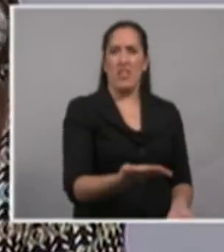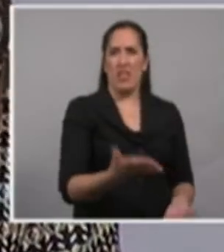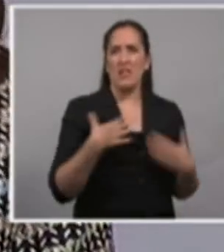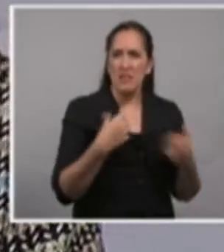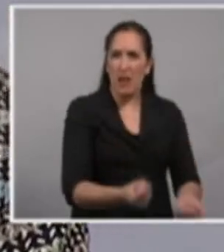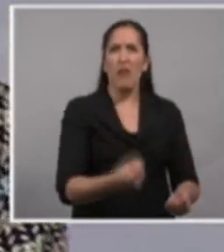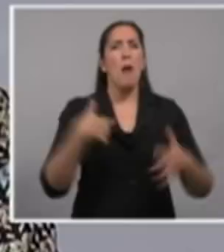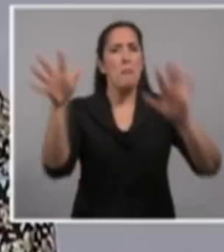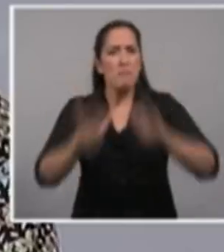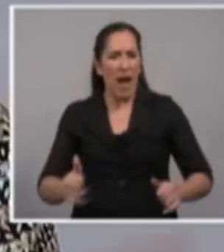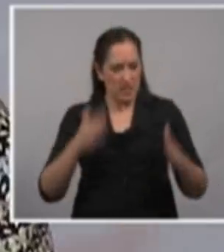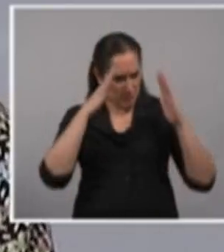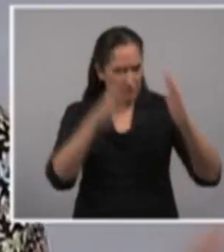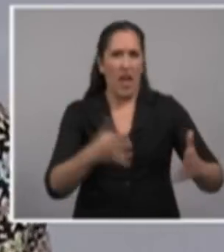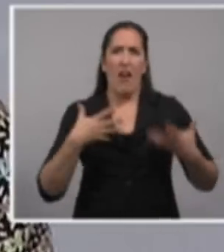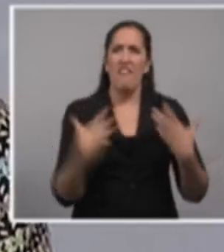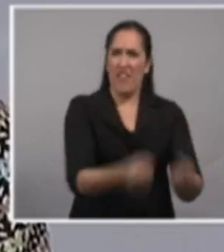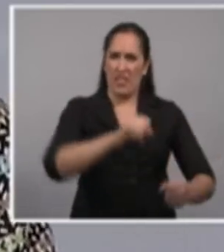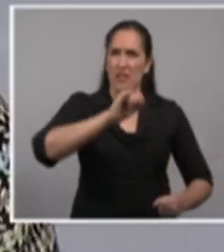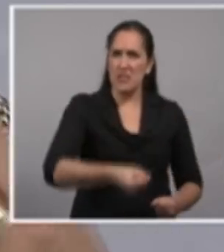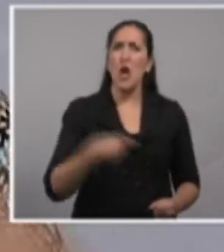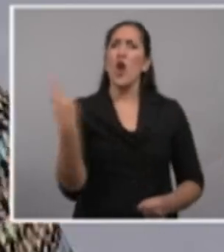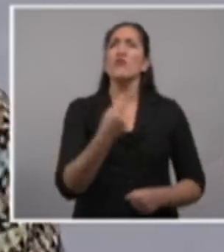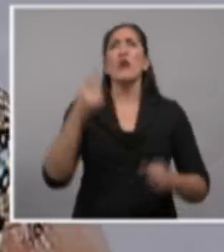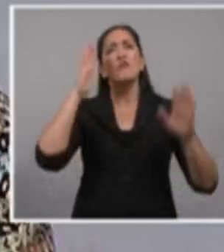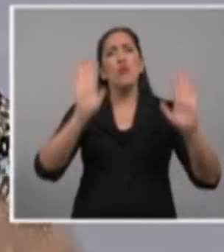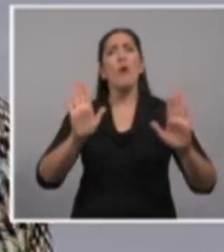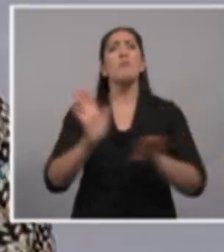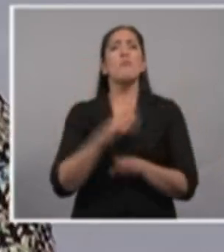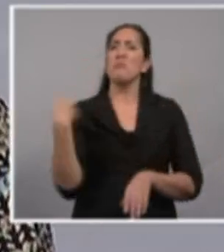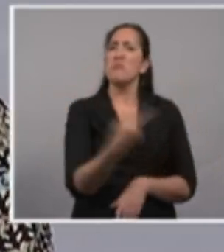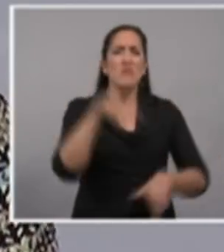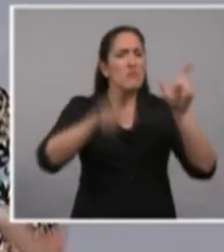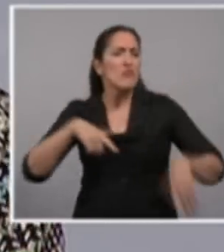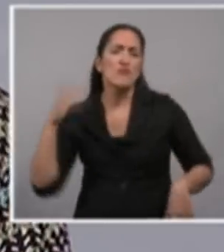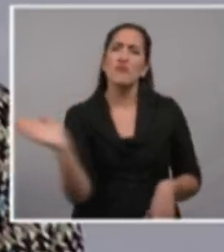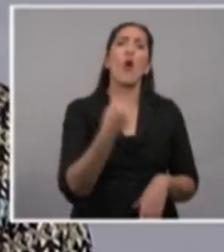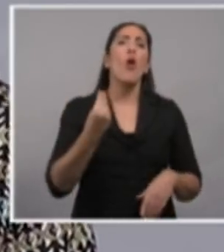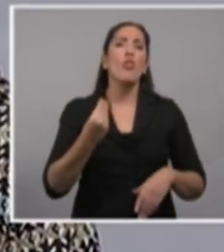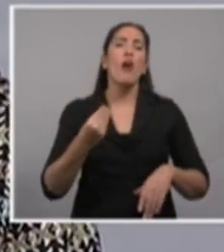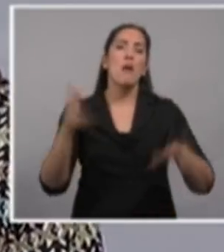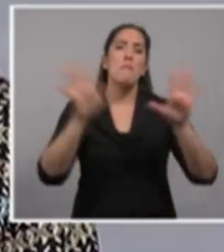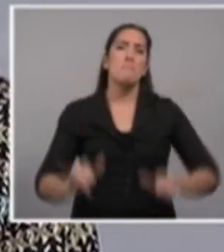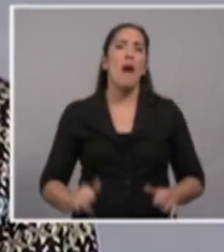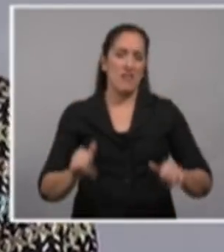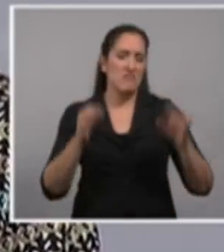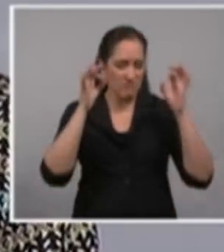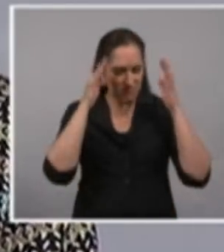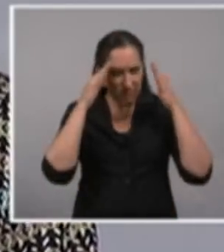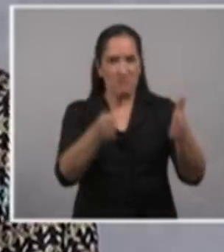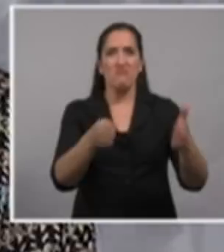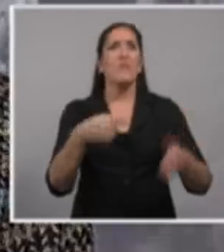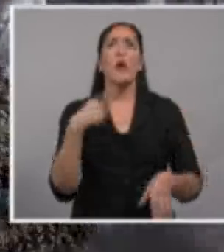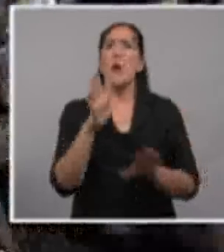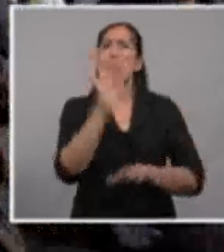defender la paz. No somos pacifistas, somos pacíficos, que es otra cosa. Defendemos la paz como